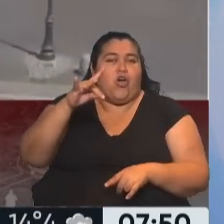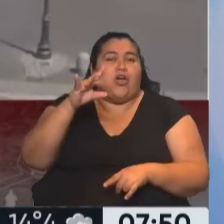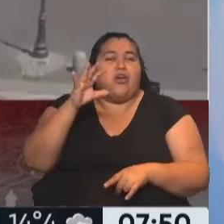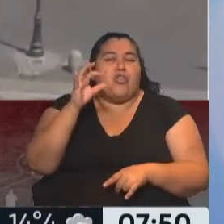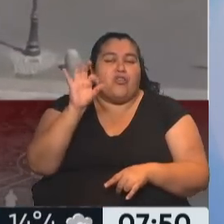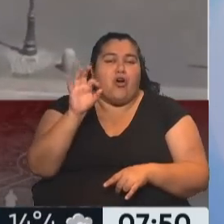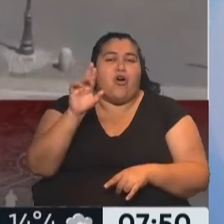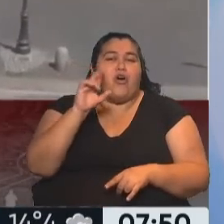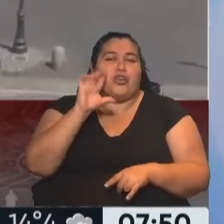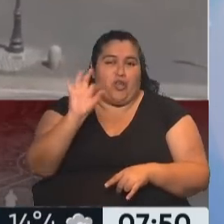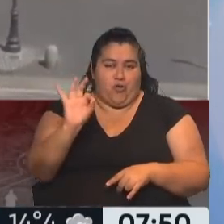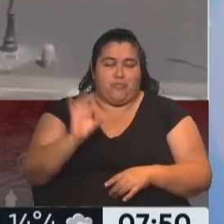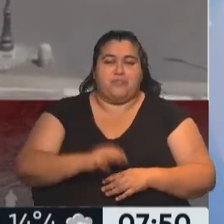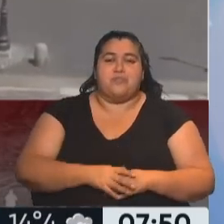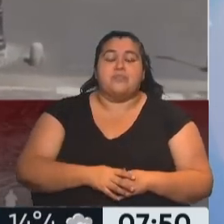balada metálica,